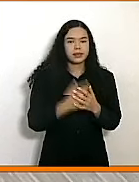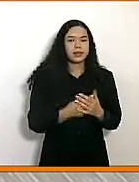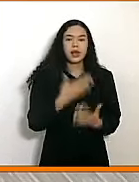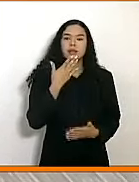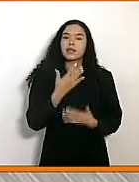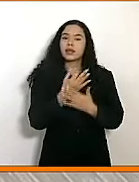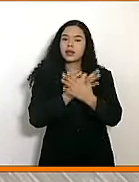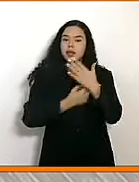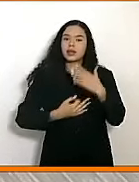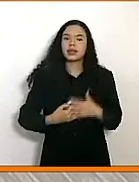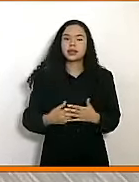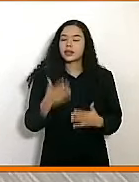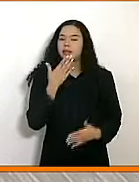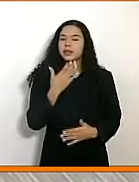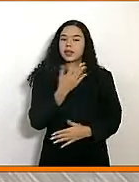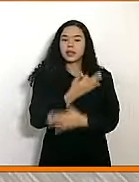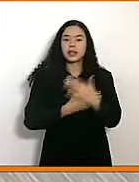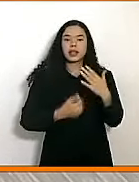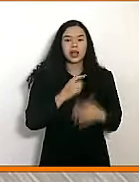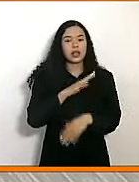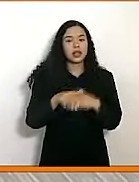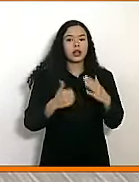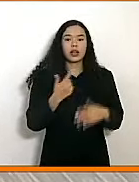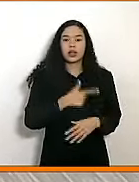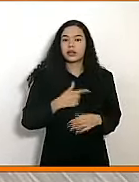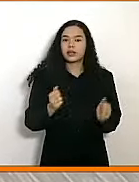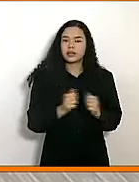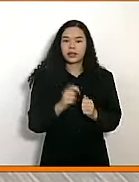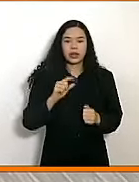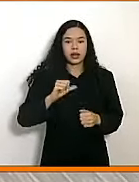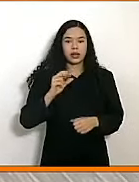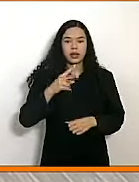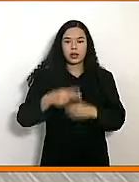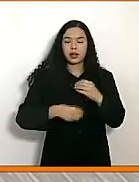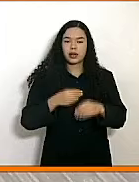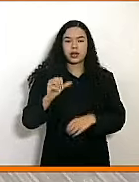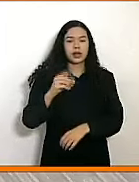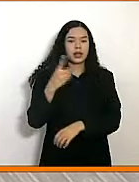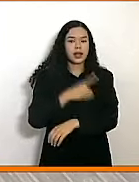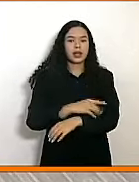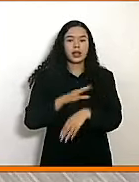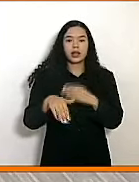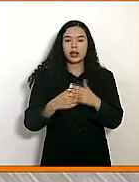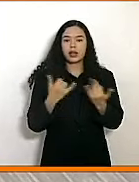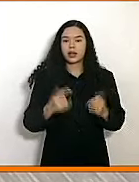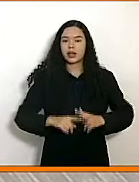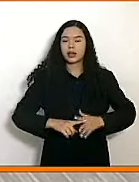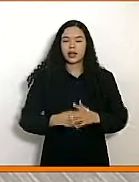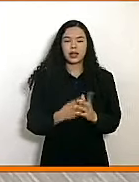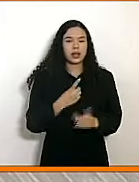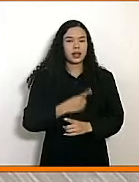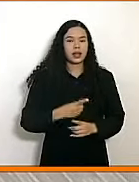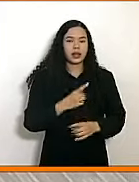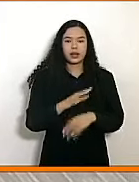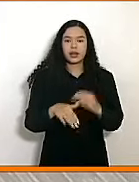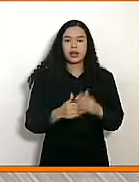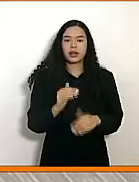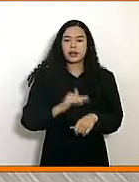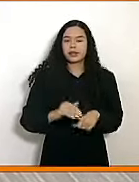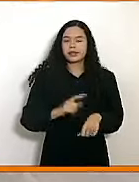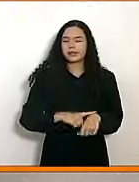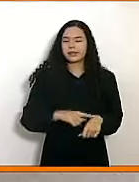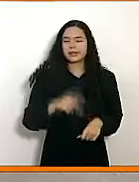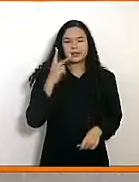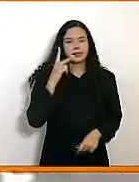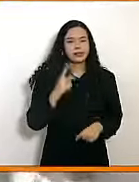Varela. Buenas tardes, Tatiana. Buenas tardes, Ana. Qué placer acompañarte en nuestro segundo sorteo en este día. Damos inicio a nuestra diversión, así que Ana, permiso, porque